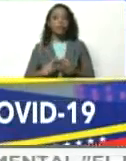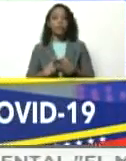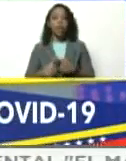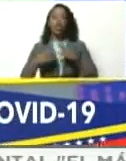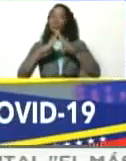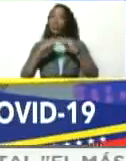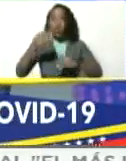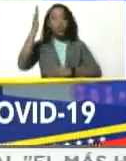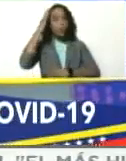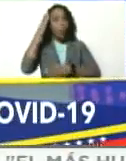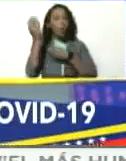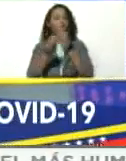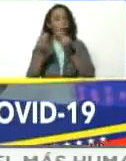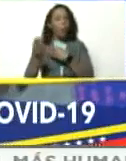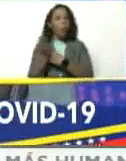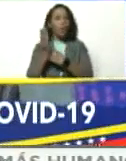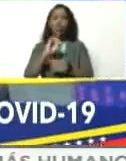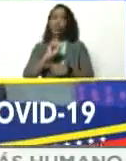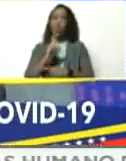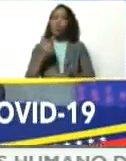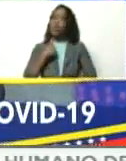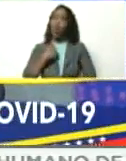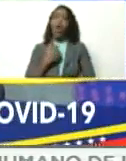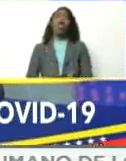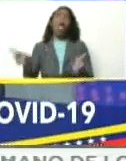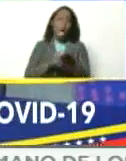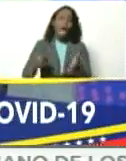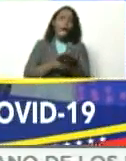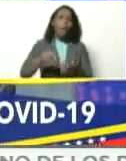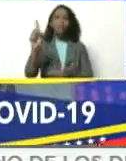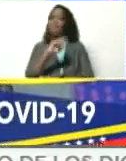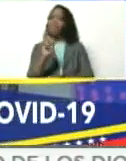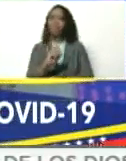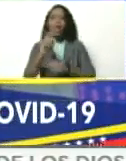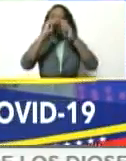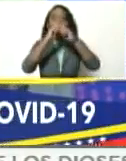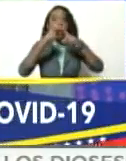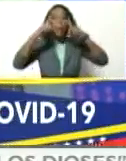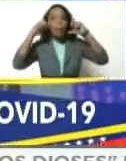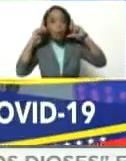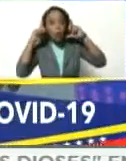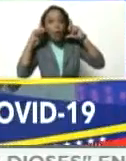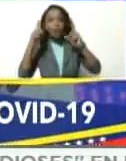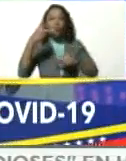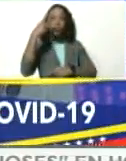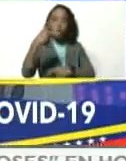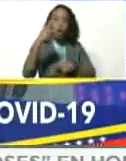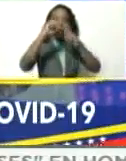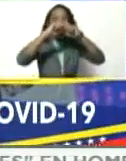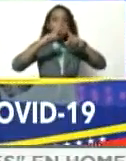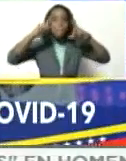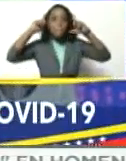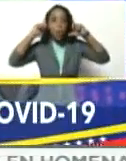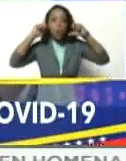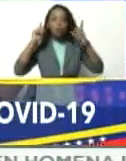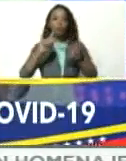Todos sabemos cómo cuidarnos, no tengo que estar repitiéndolo. El tapabocas reforzado,